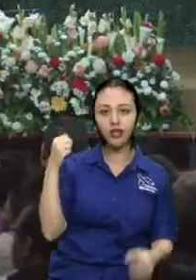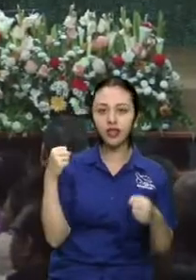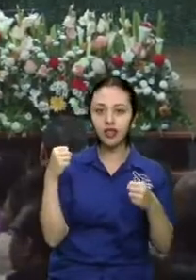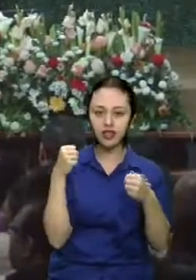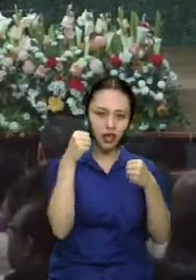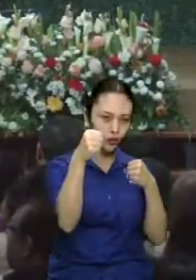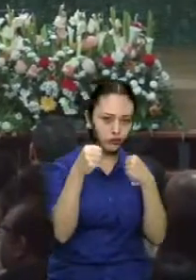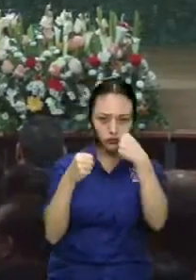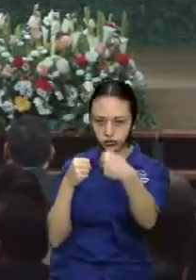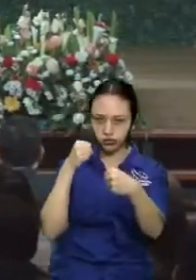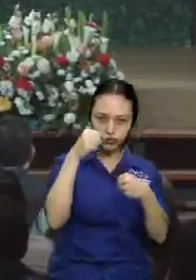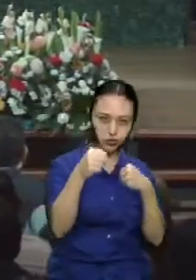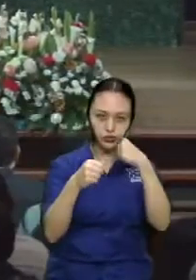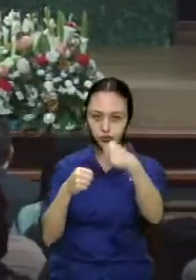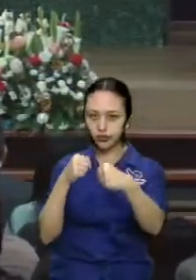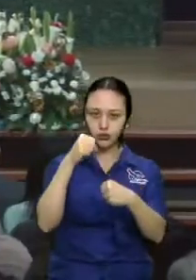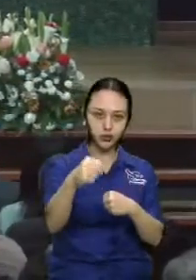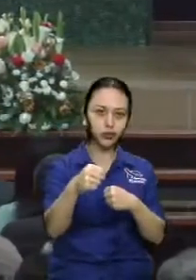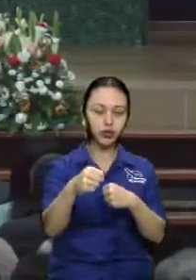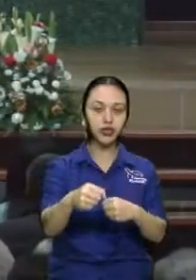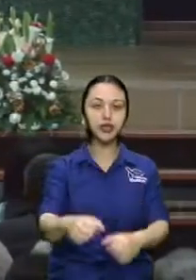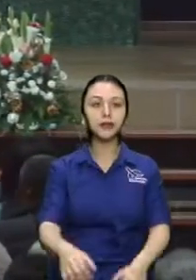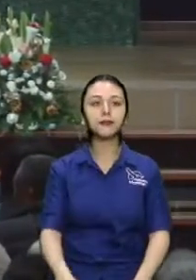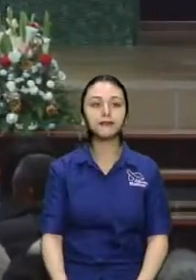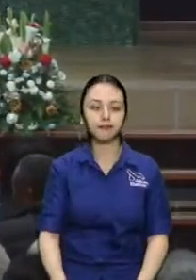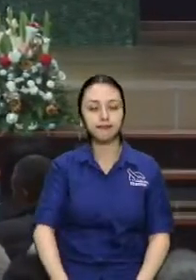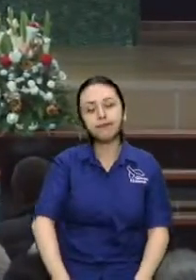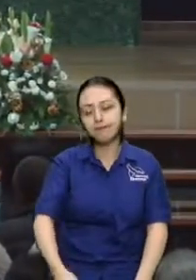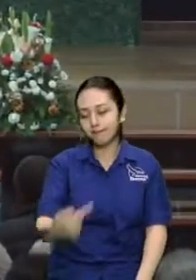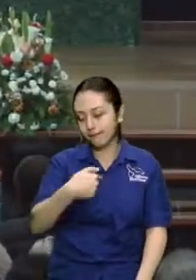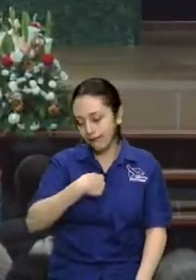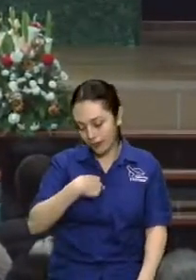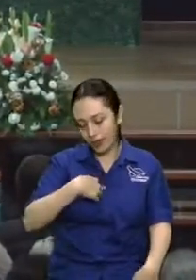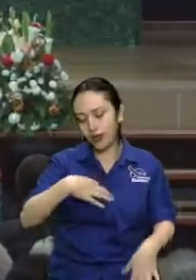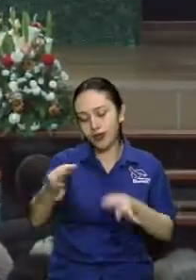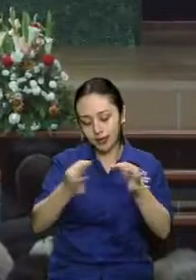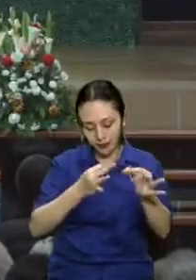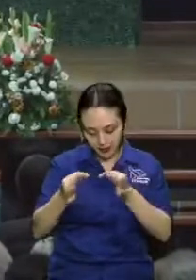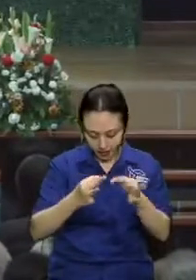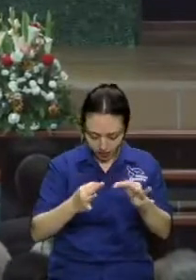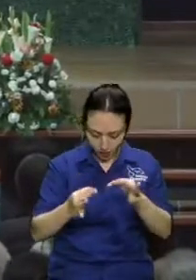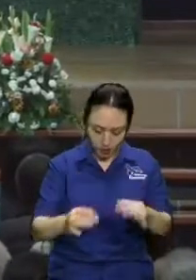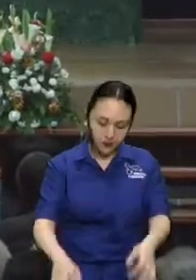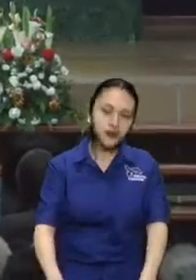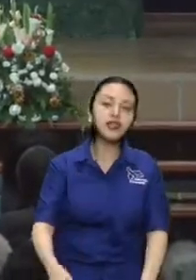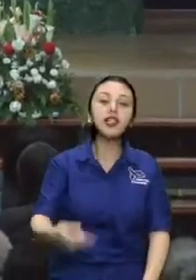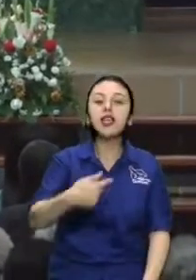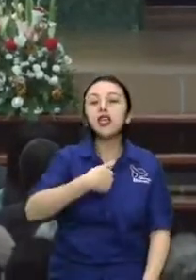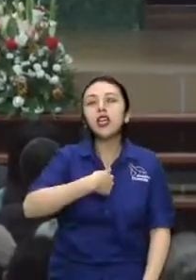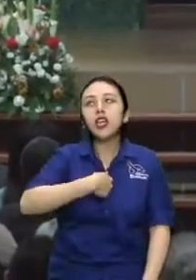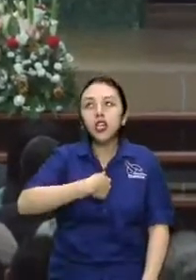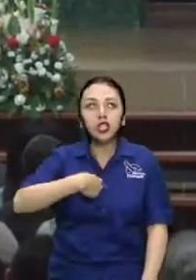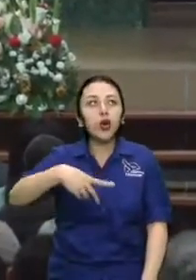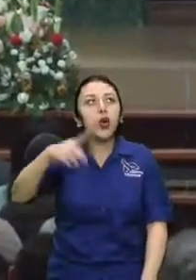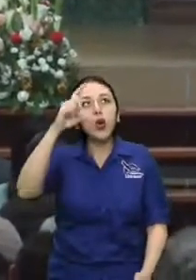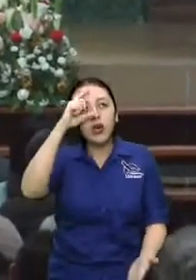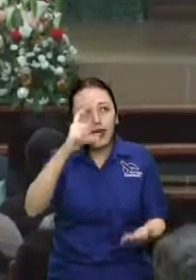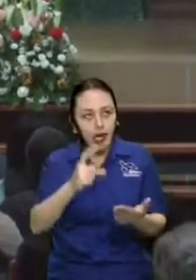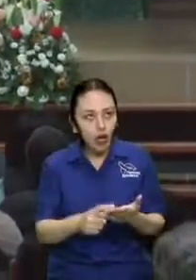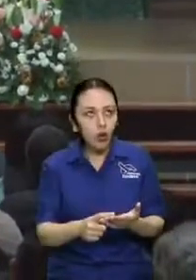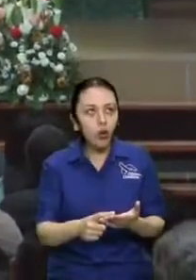bien. Mire, pues, existen diferentes pesos. Creo yo que existe, no sé, peso gallo, peso